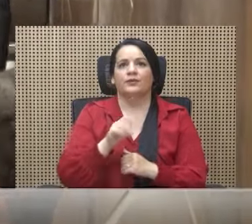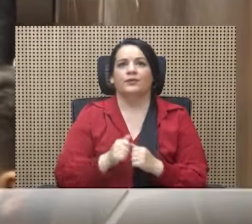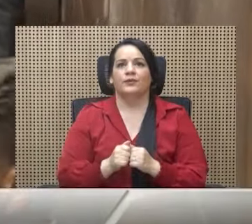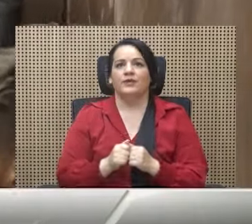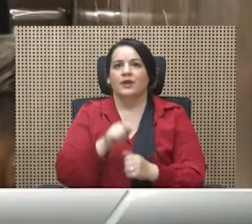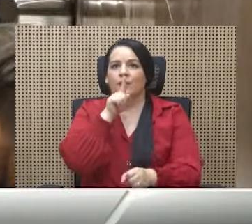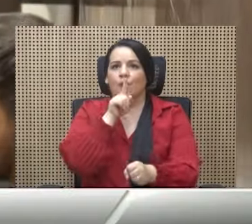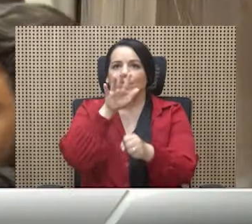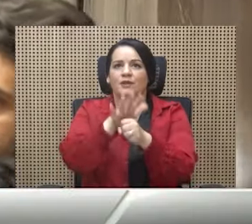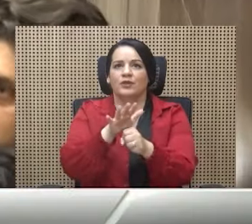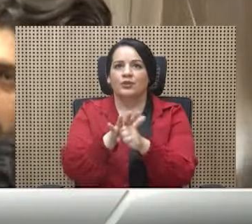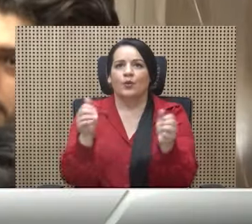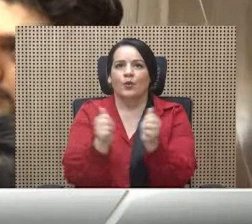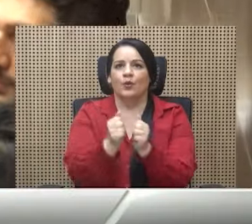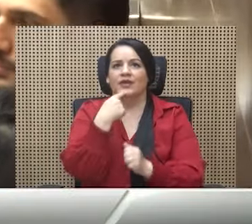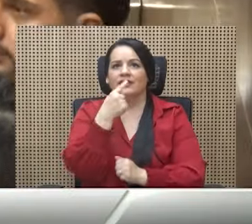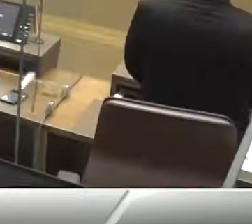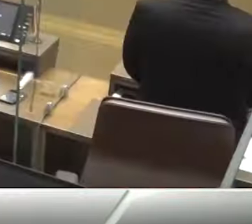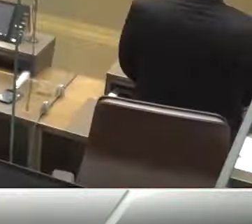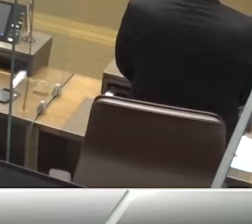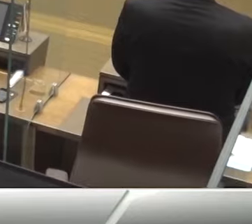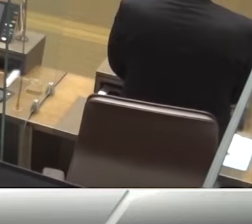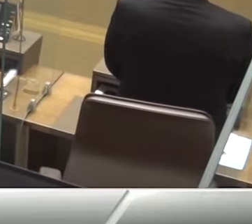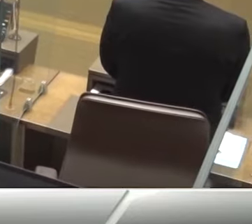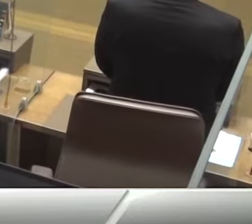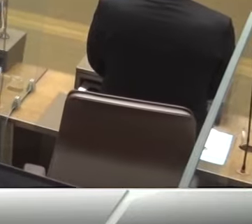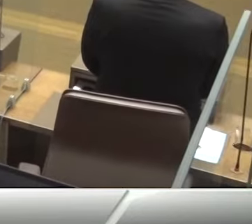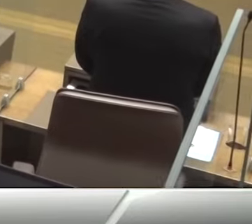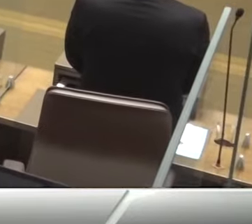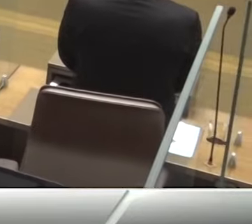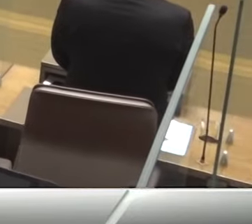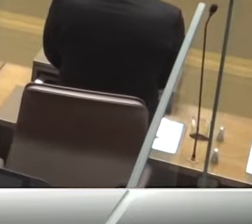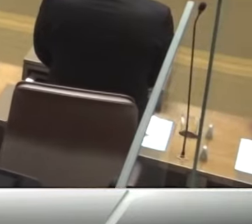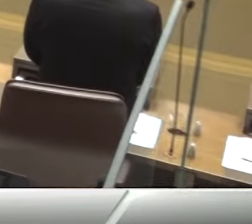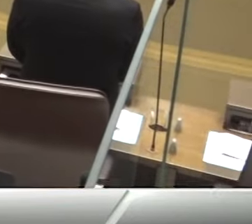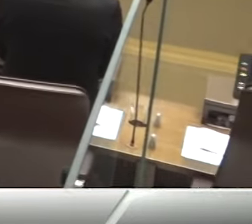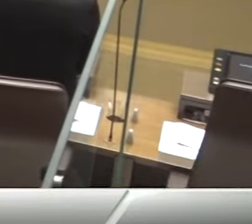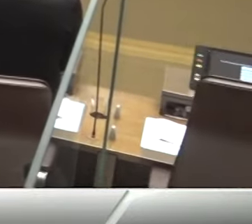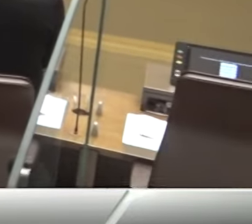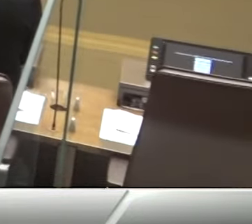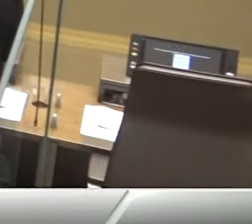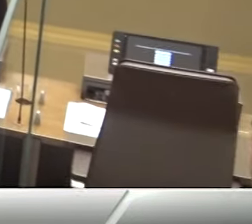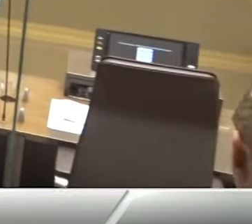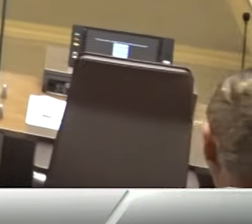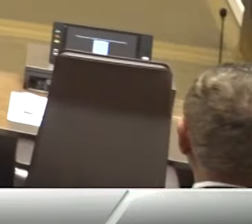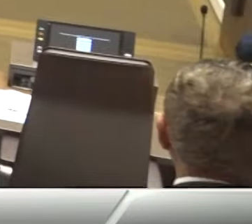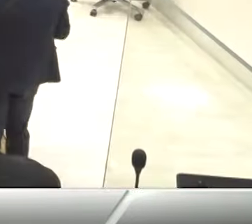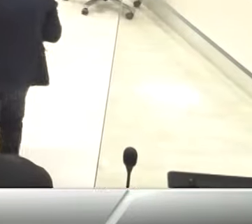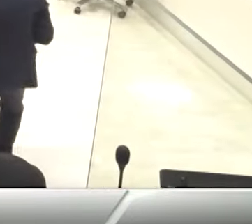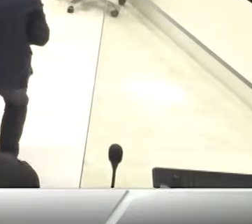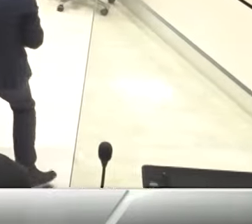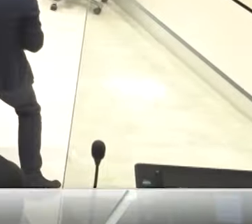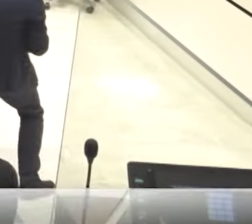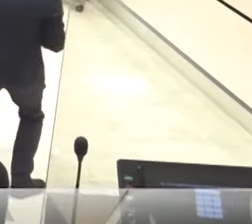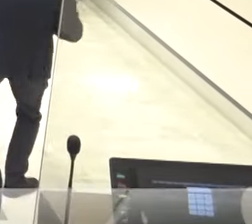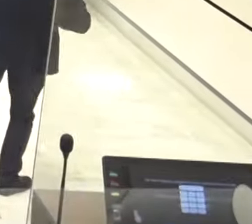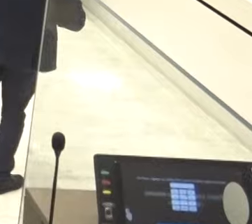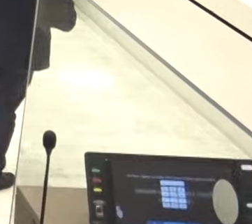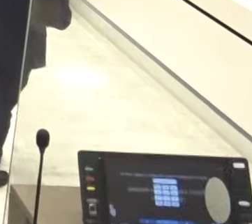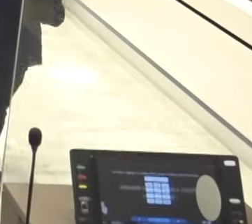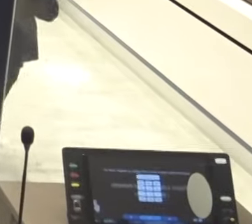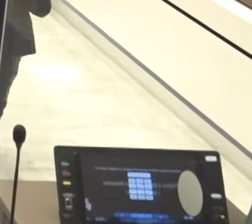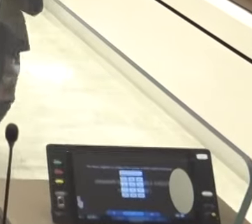Angel cruchan lamber rindió cuentas ante el plenario legislativo sobre su gestión realizada en el último año los retos